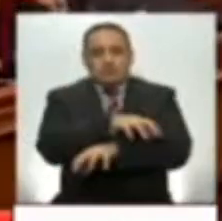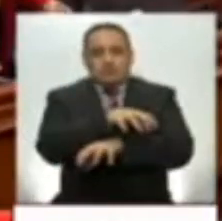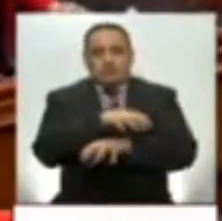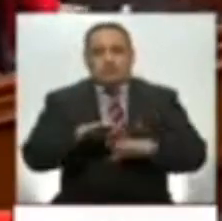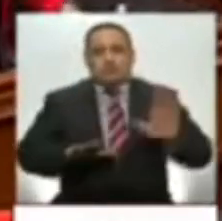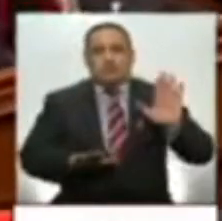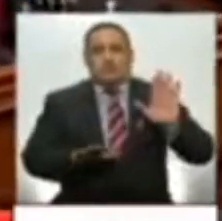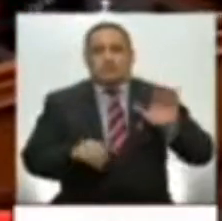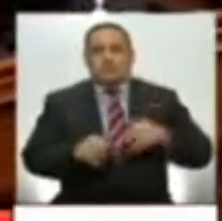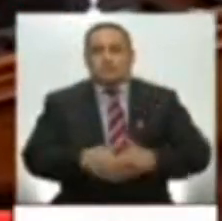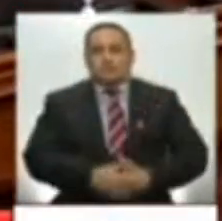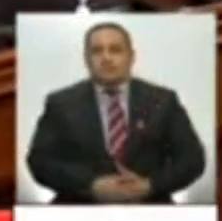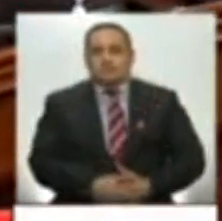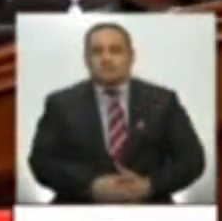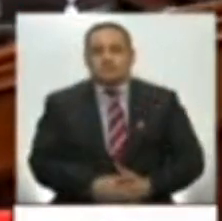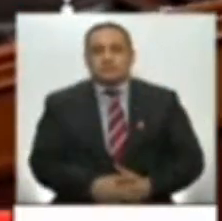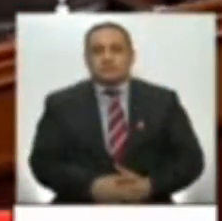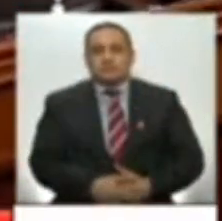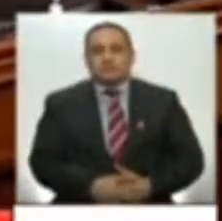de ley.